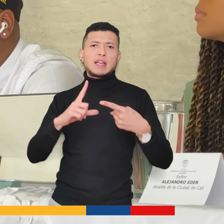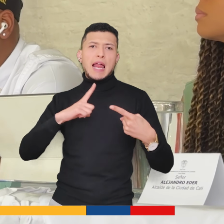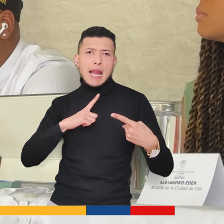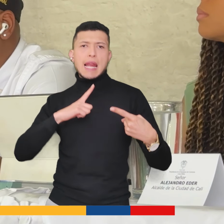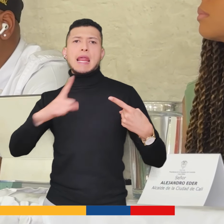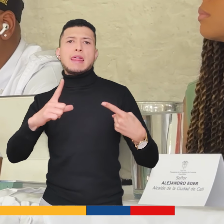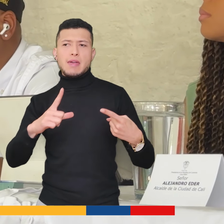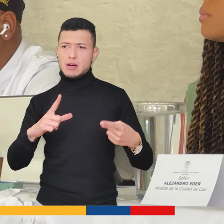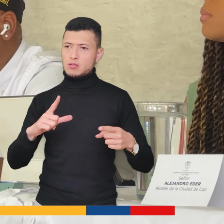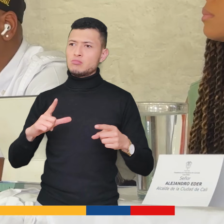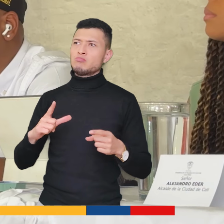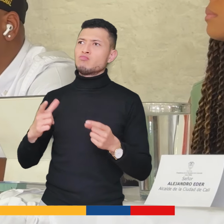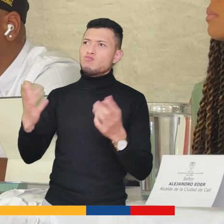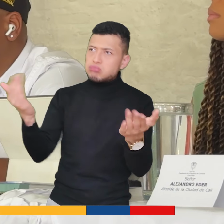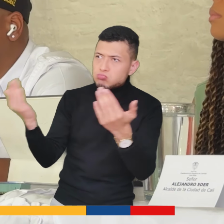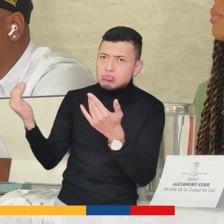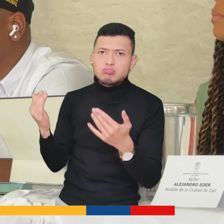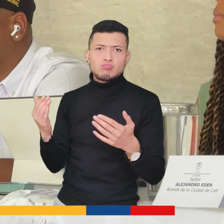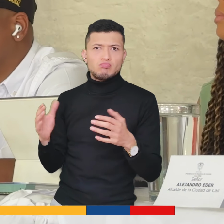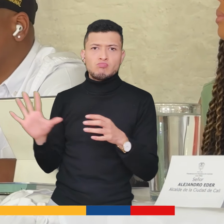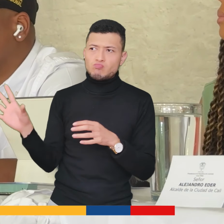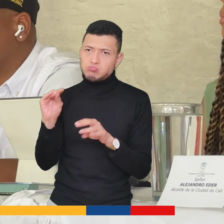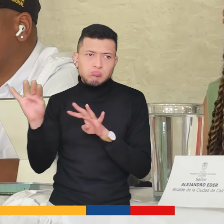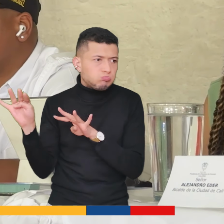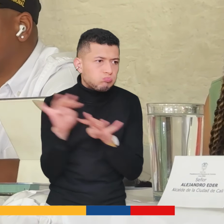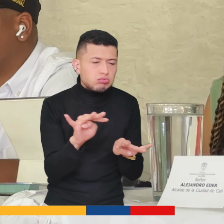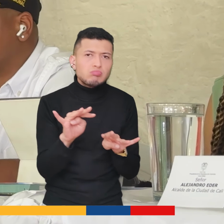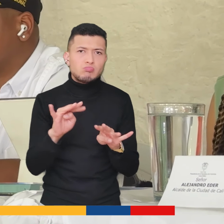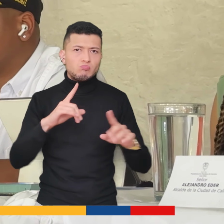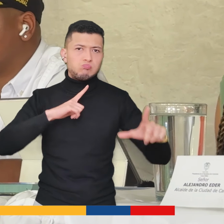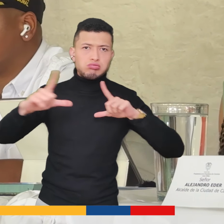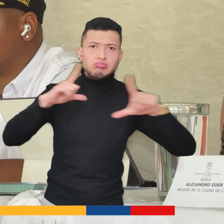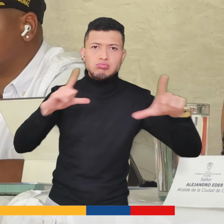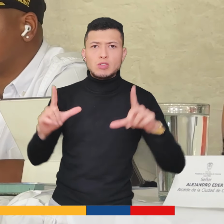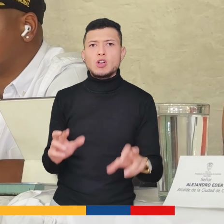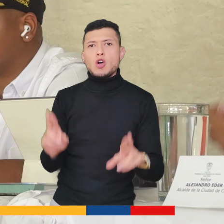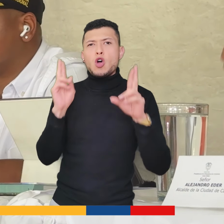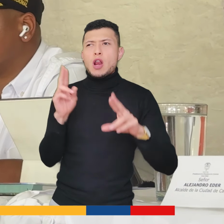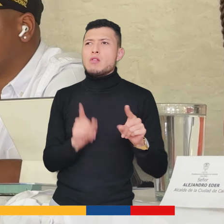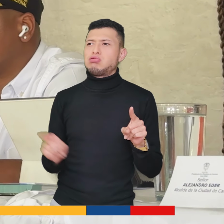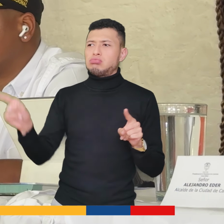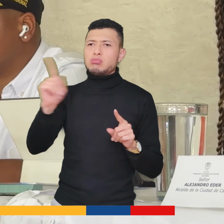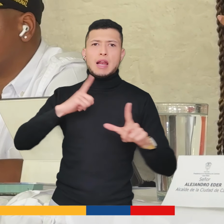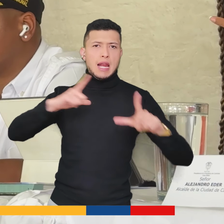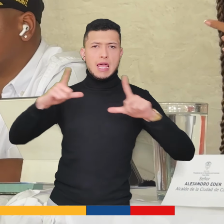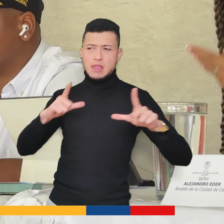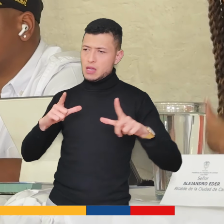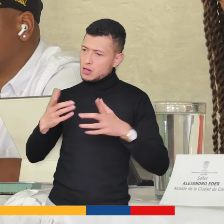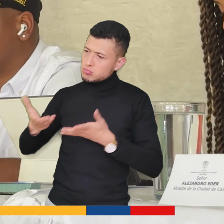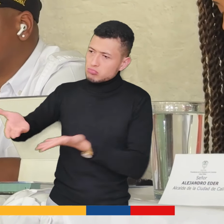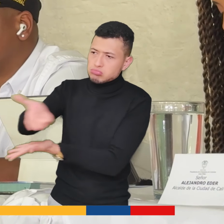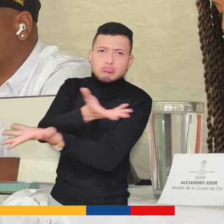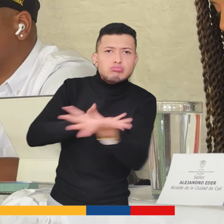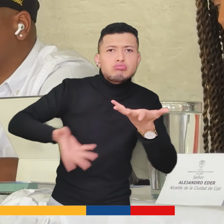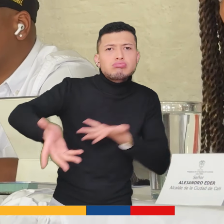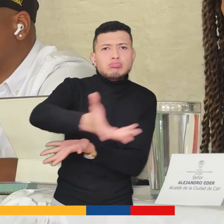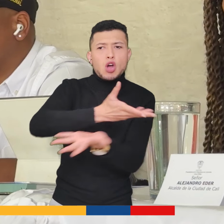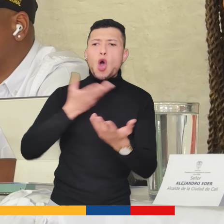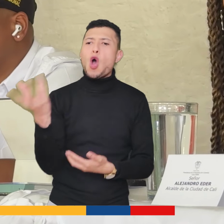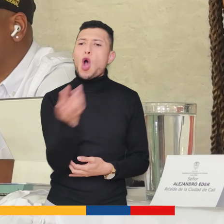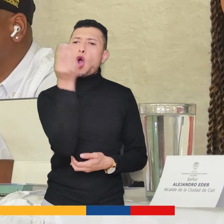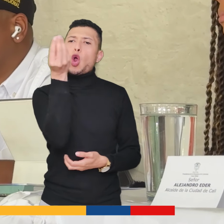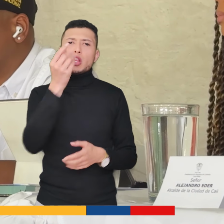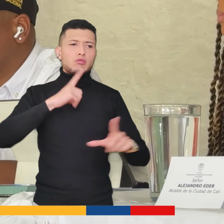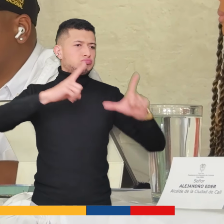y espero para ese liderazgo, que sea un liderazgo compartido, que sea un liderazgo